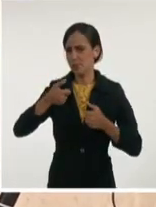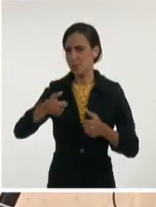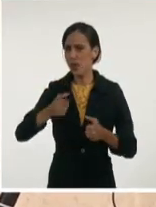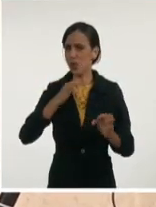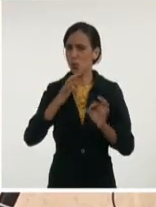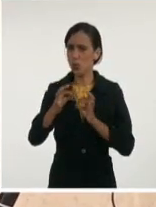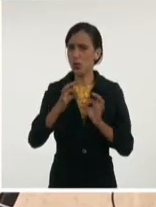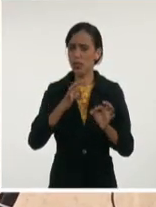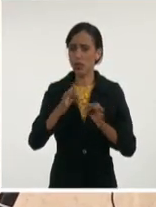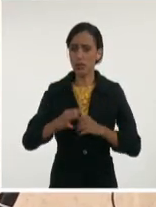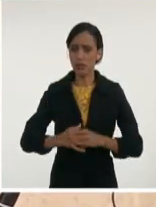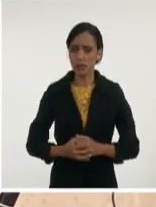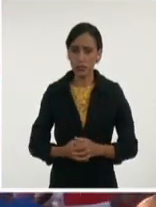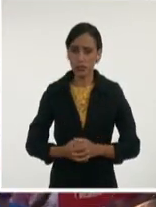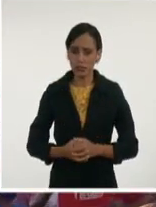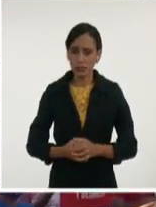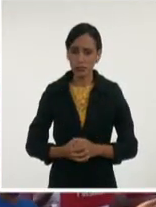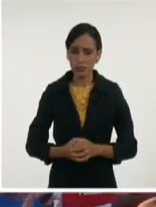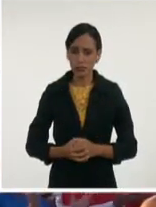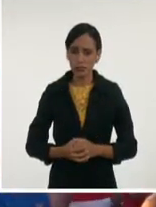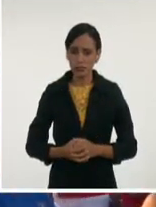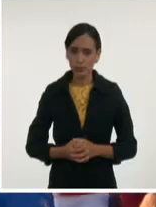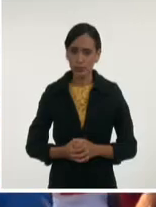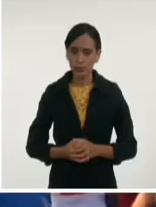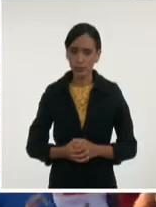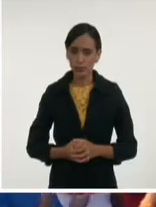una práctica cotidiana.